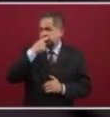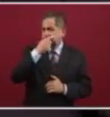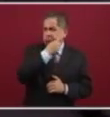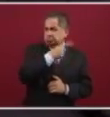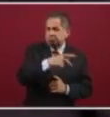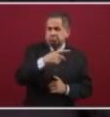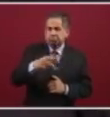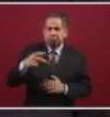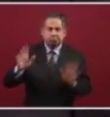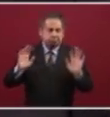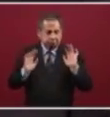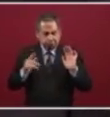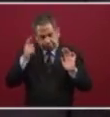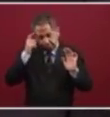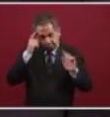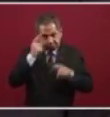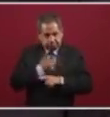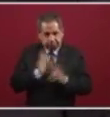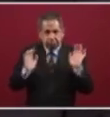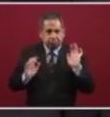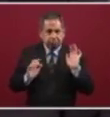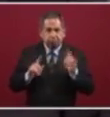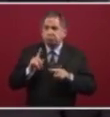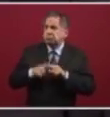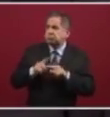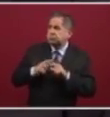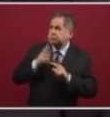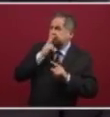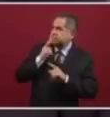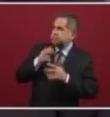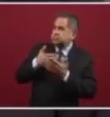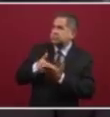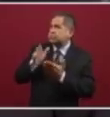su manera de pensar, sus héroes,